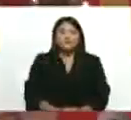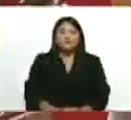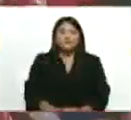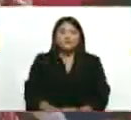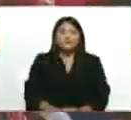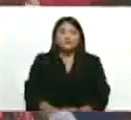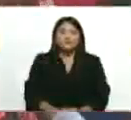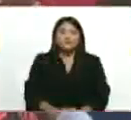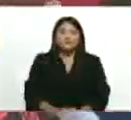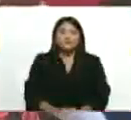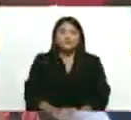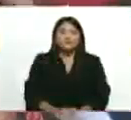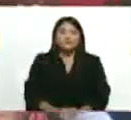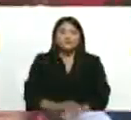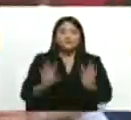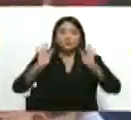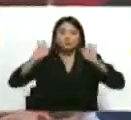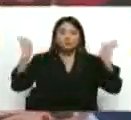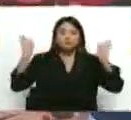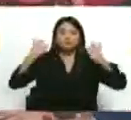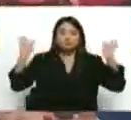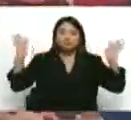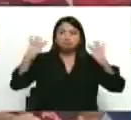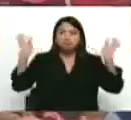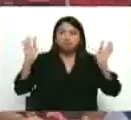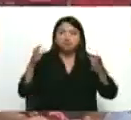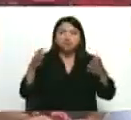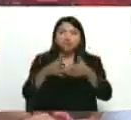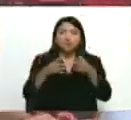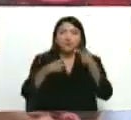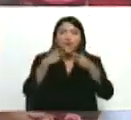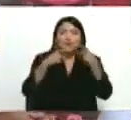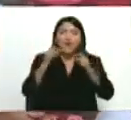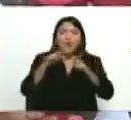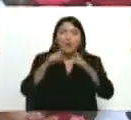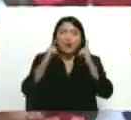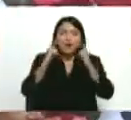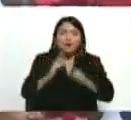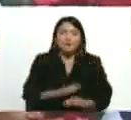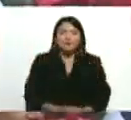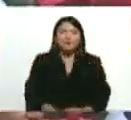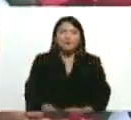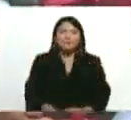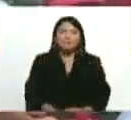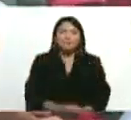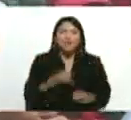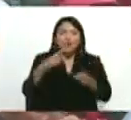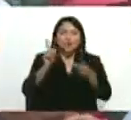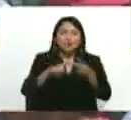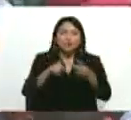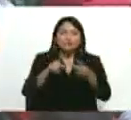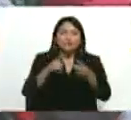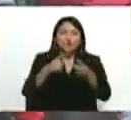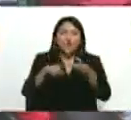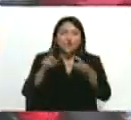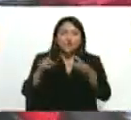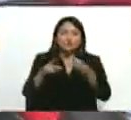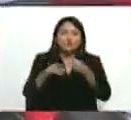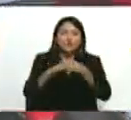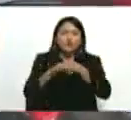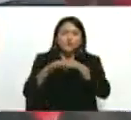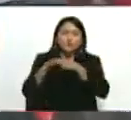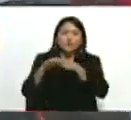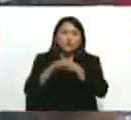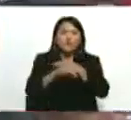aquí arriba están los equipos políticos de La Guaira, de Sublé y de Maiquetía.